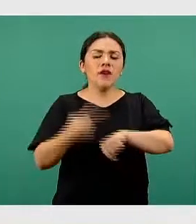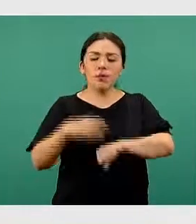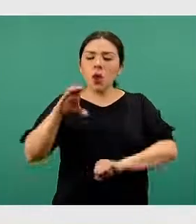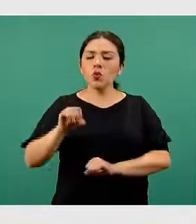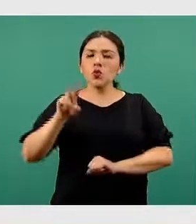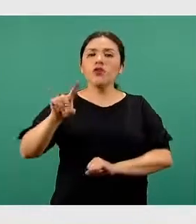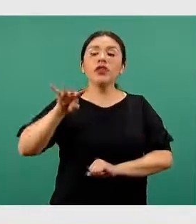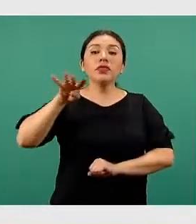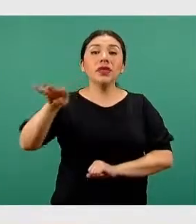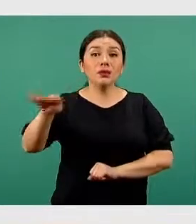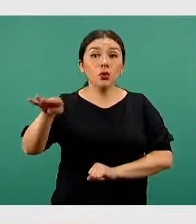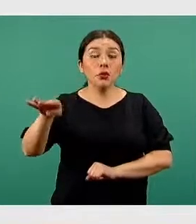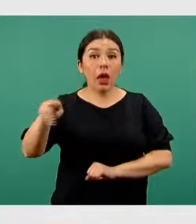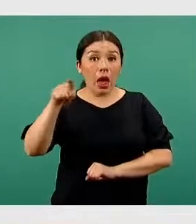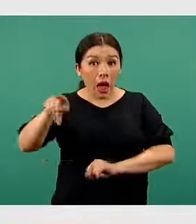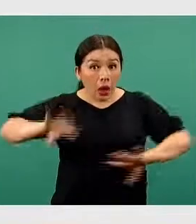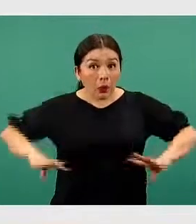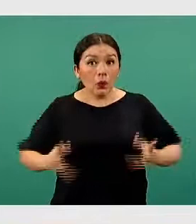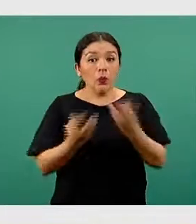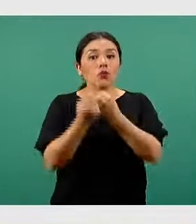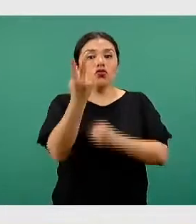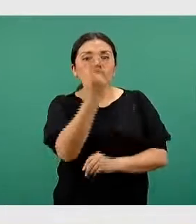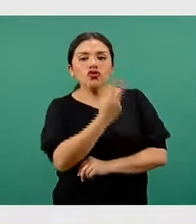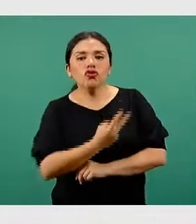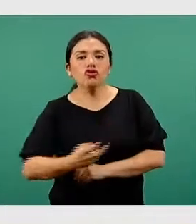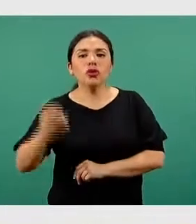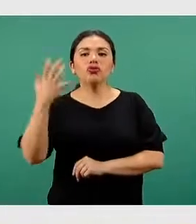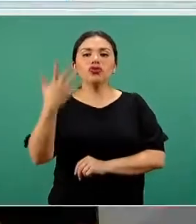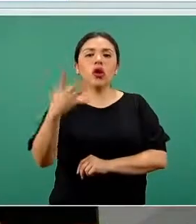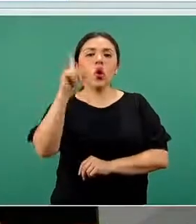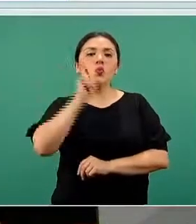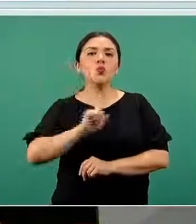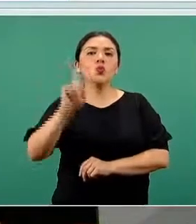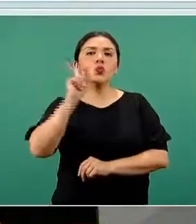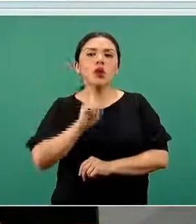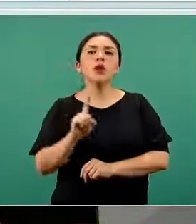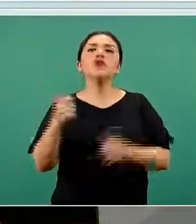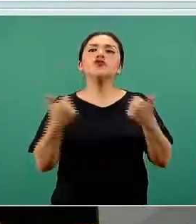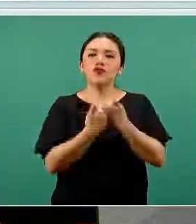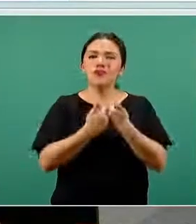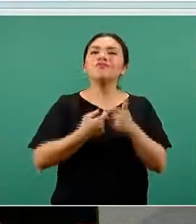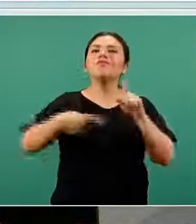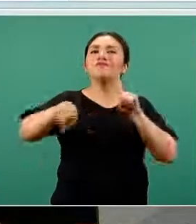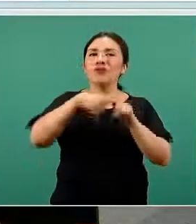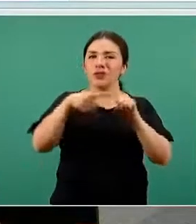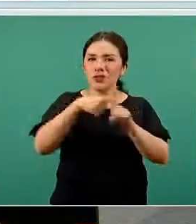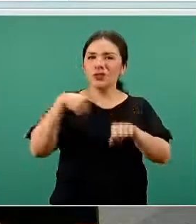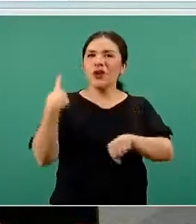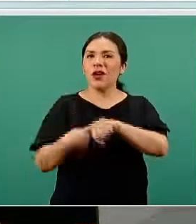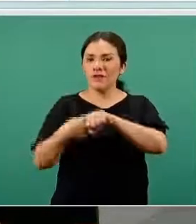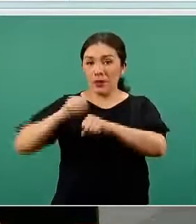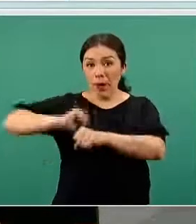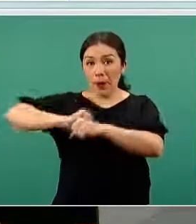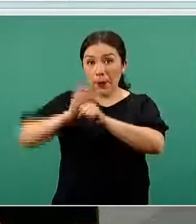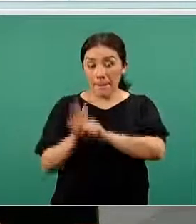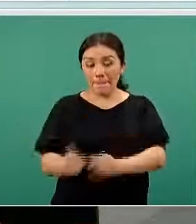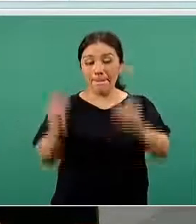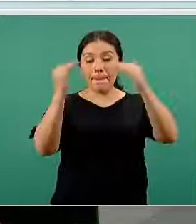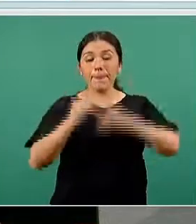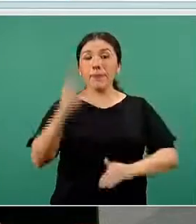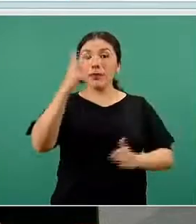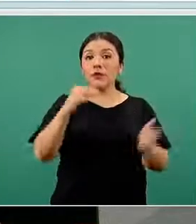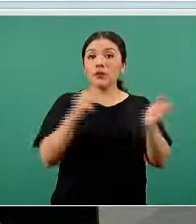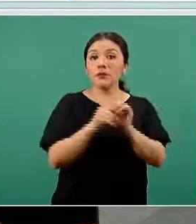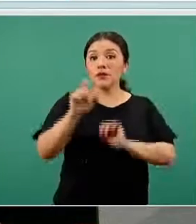por COVID-19, con un acumulado de 205 casos confirmados. Ya para el